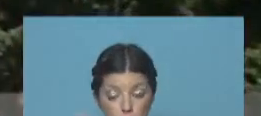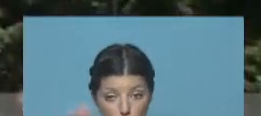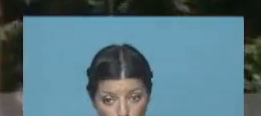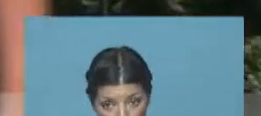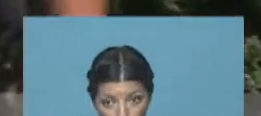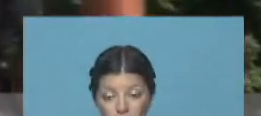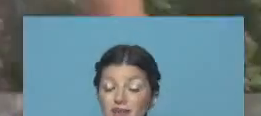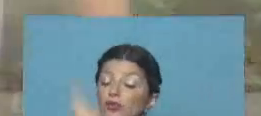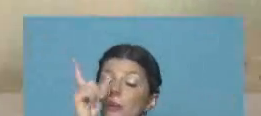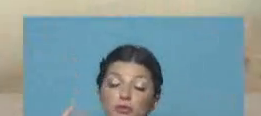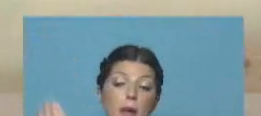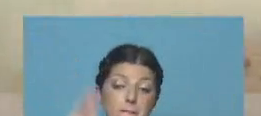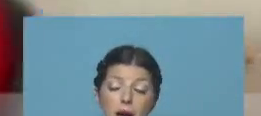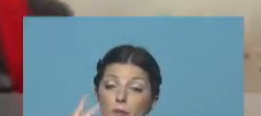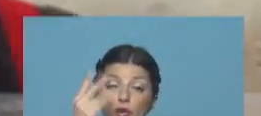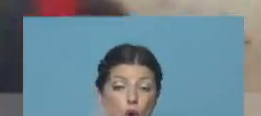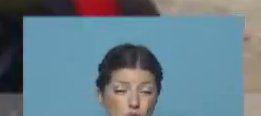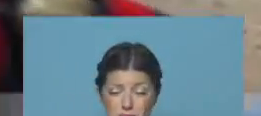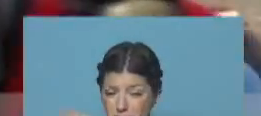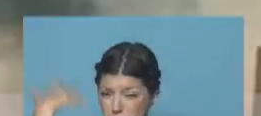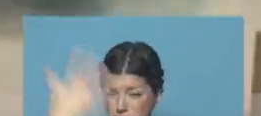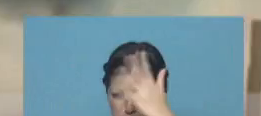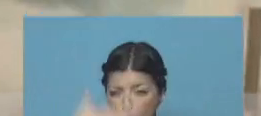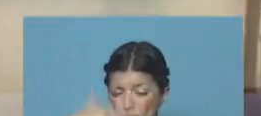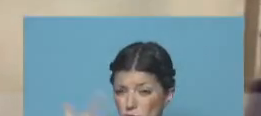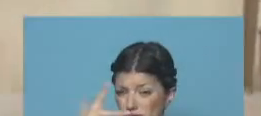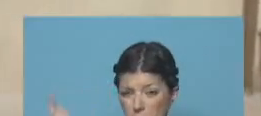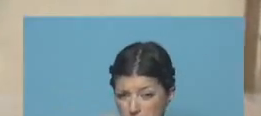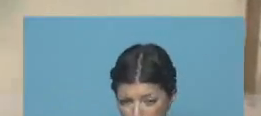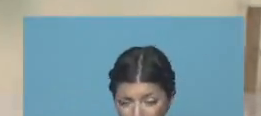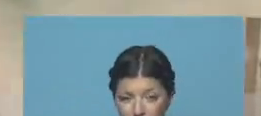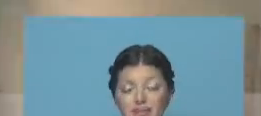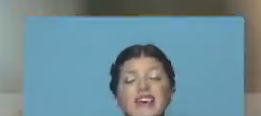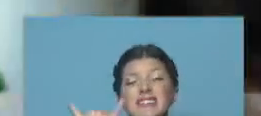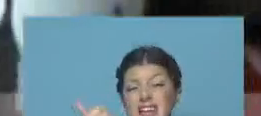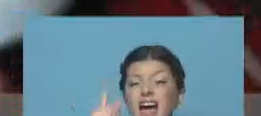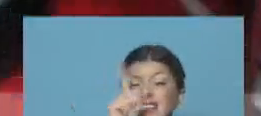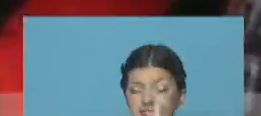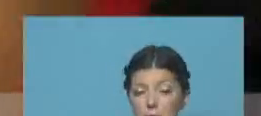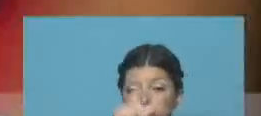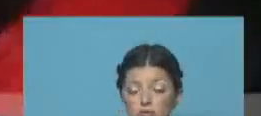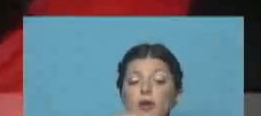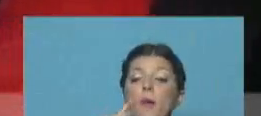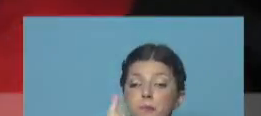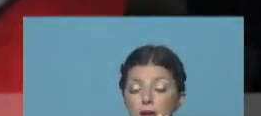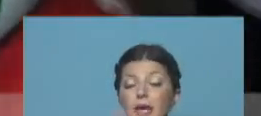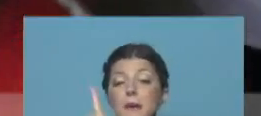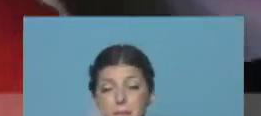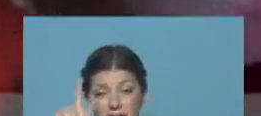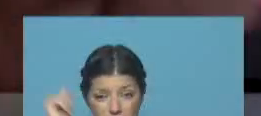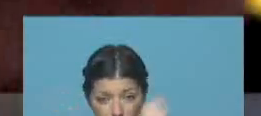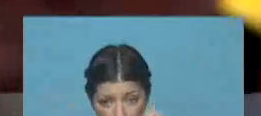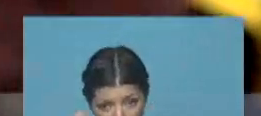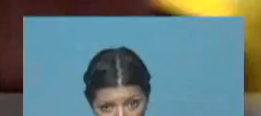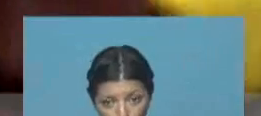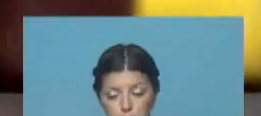nueva víctima a la escalada de violencia que en los últimos 3 meses ya dejó cerca de 100 muertos y miles de heridos. En medio